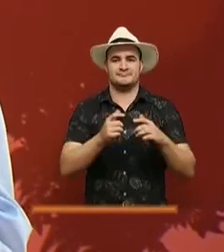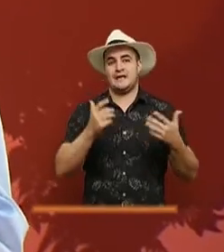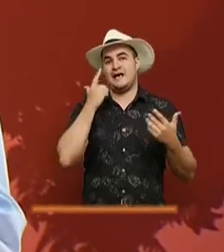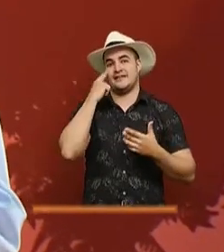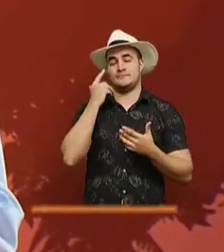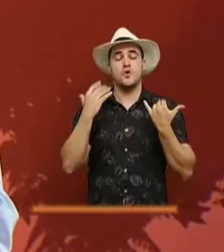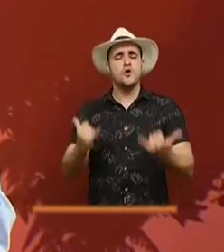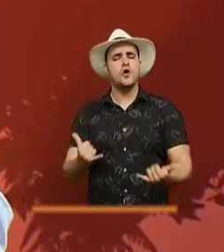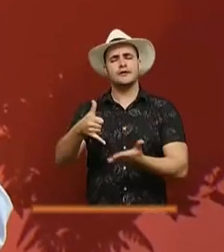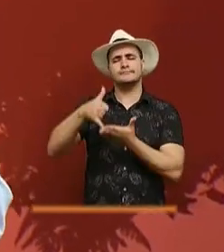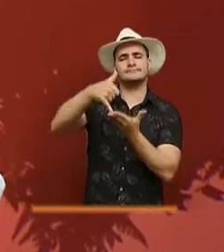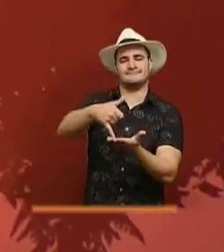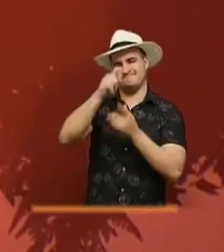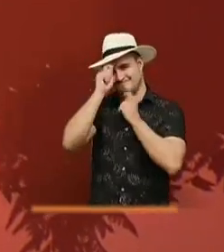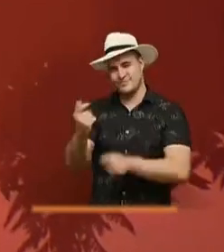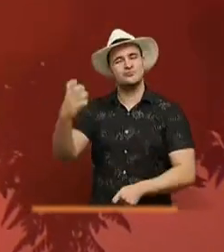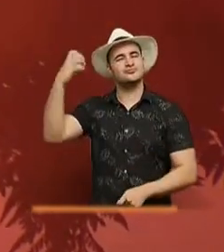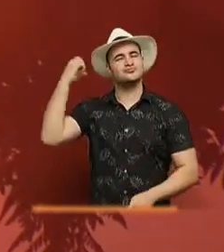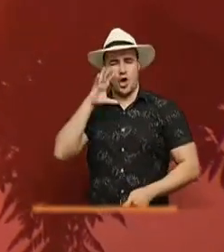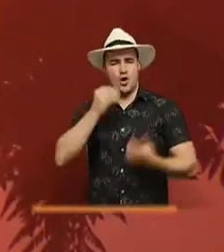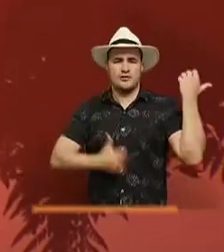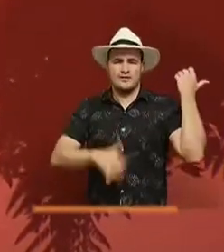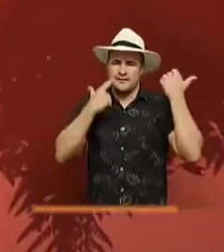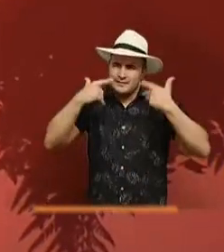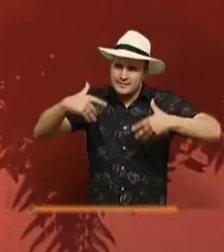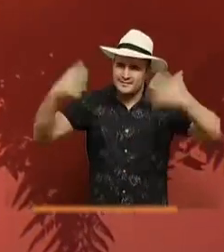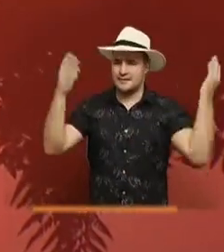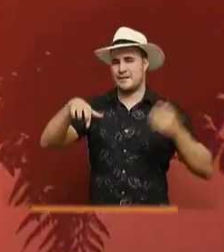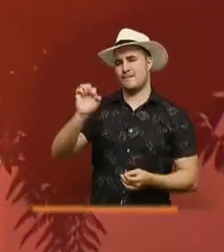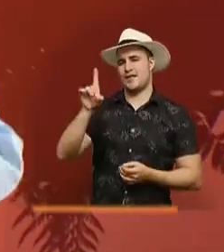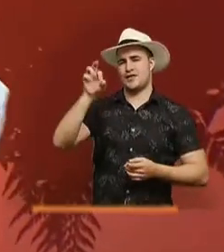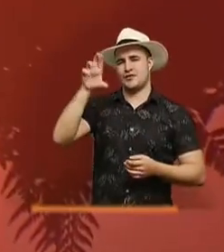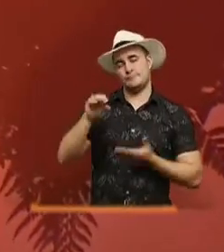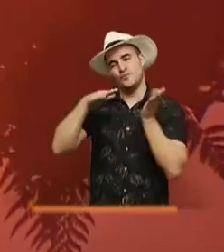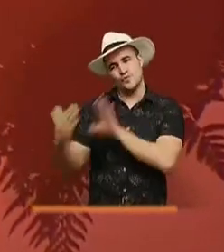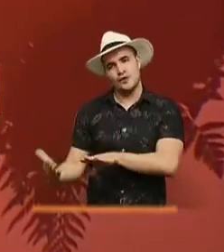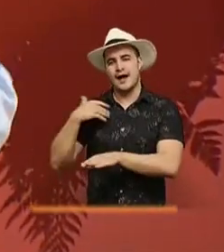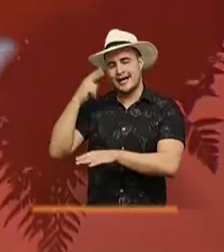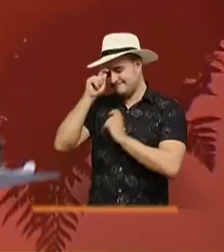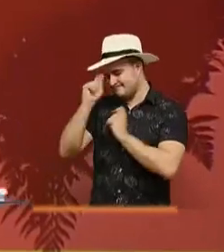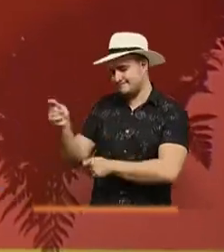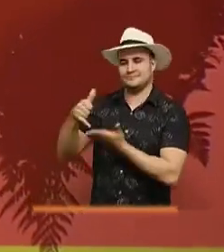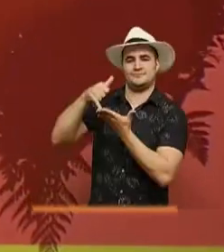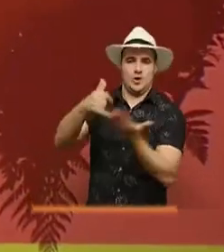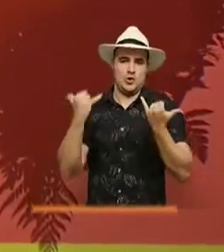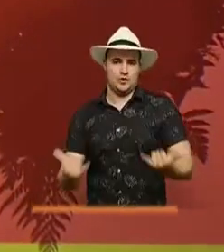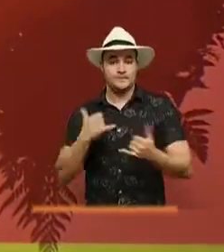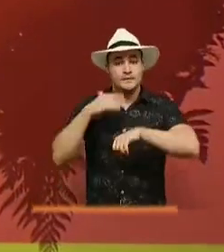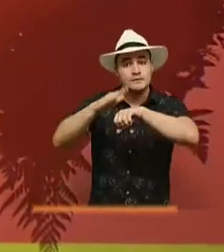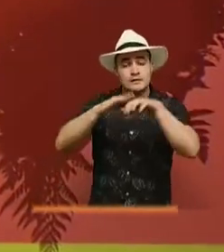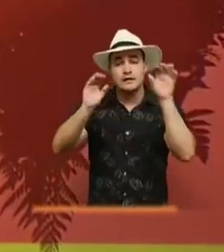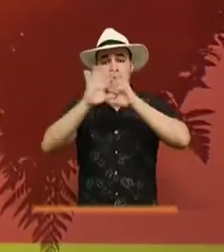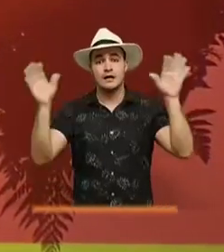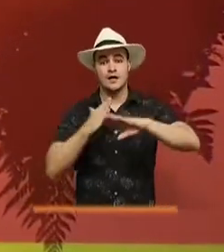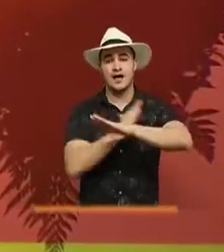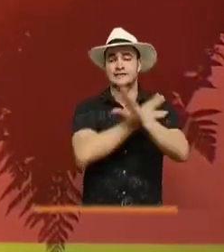el premio Pedro Mariano Fernández en esta ronda semifinal. Recordemos que los 8 trovadores que